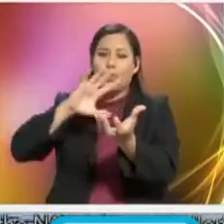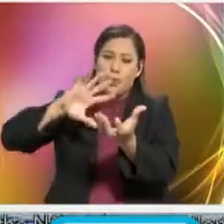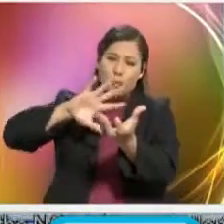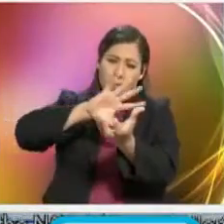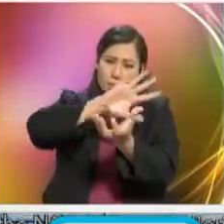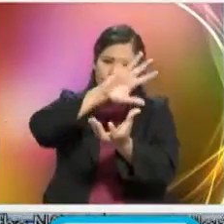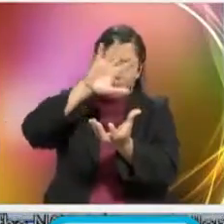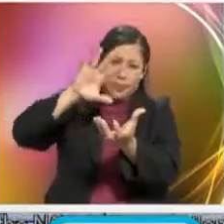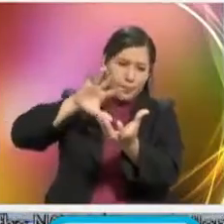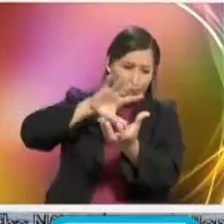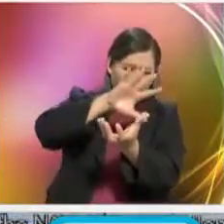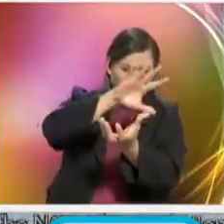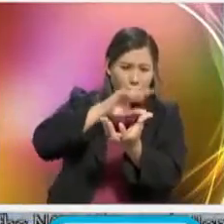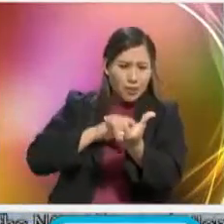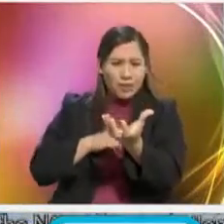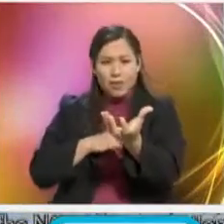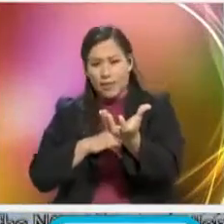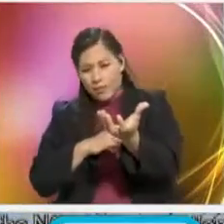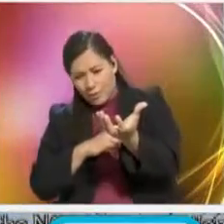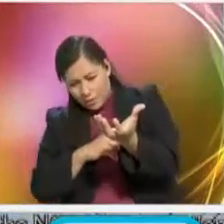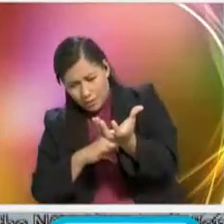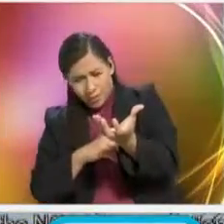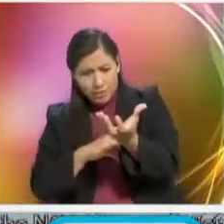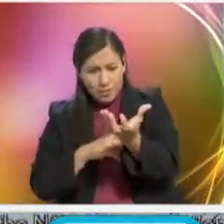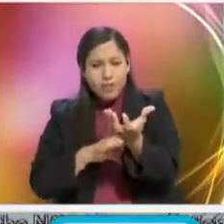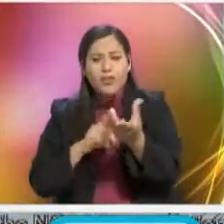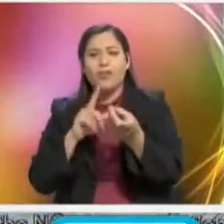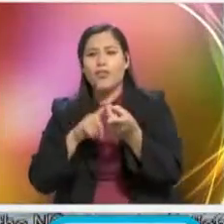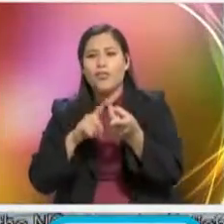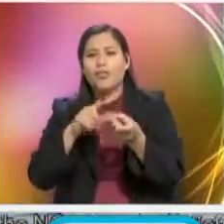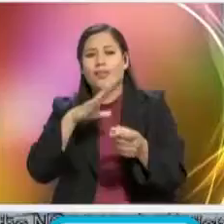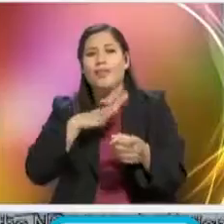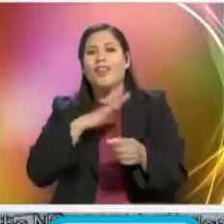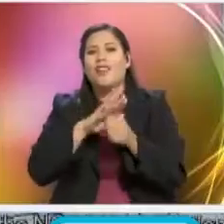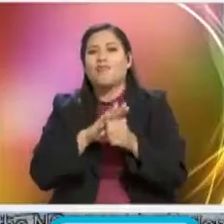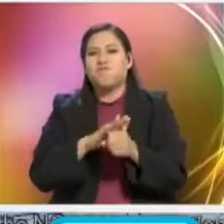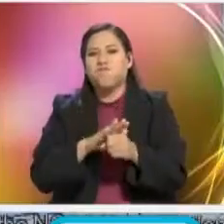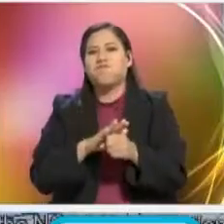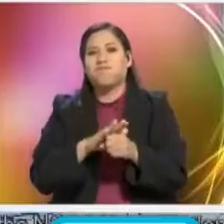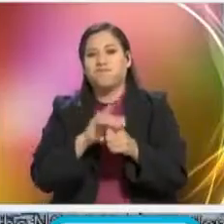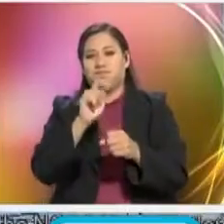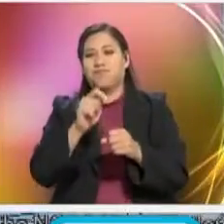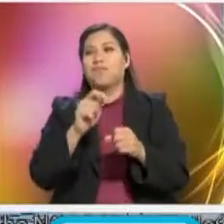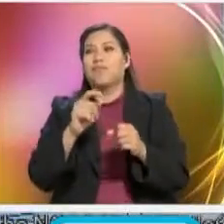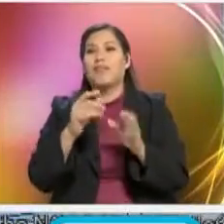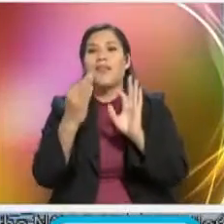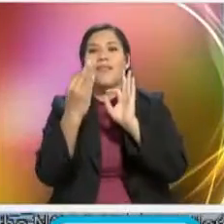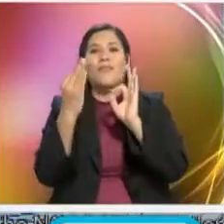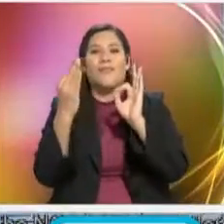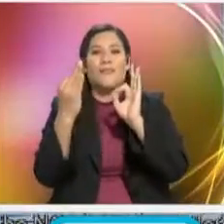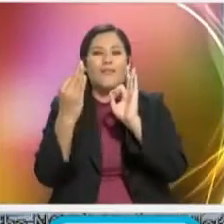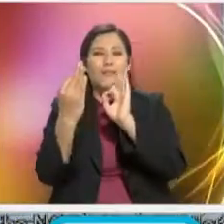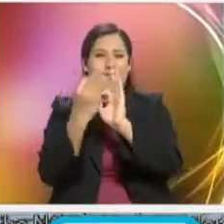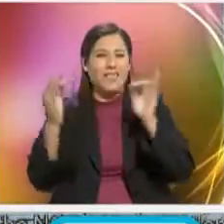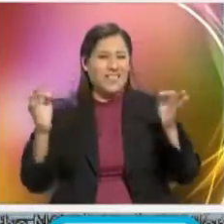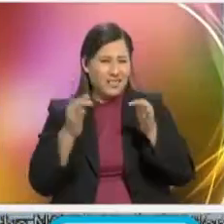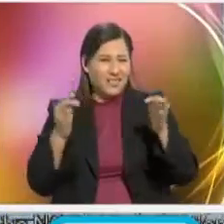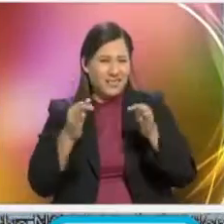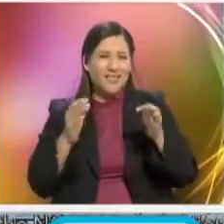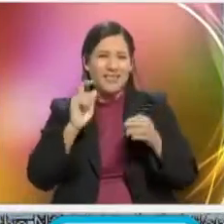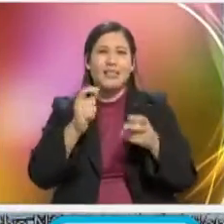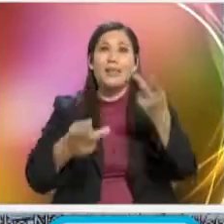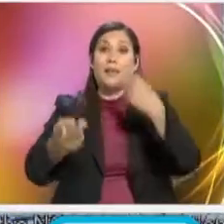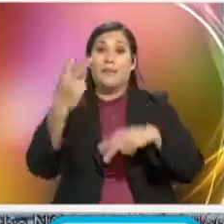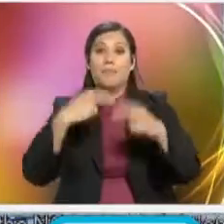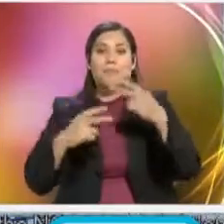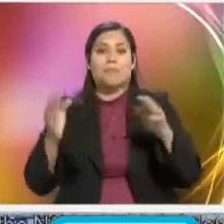permite ver en dónde están las variantes de presión. ¿Qué es un frente frío? O sea, ¿a poco no todo el mundo en los noticieros dice, Sí. y el frente frío